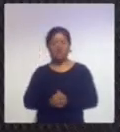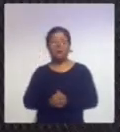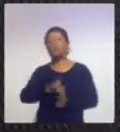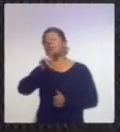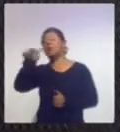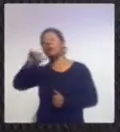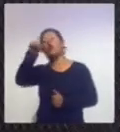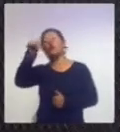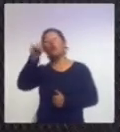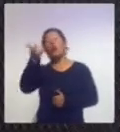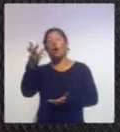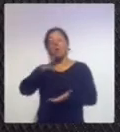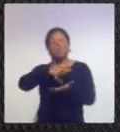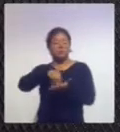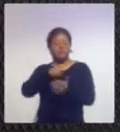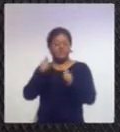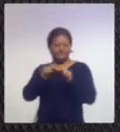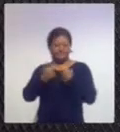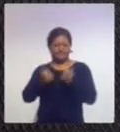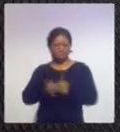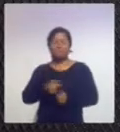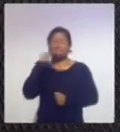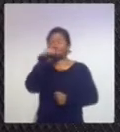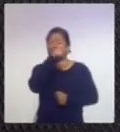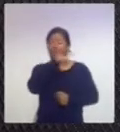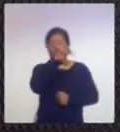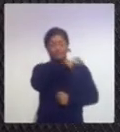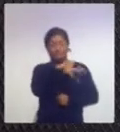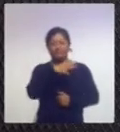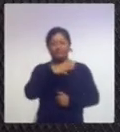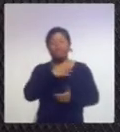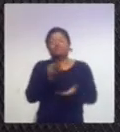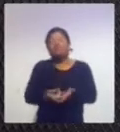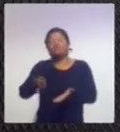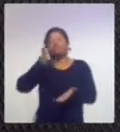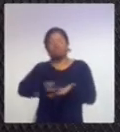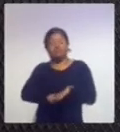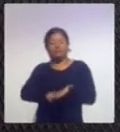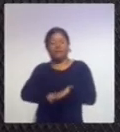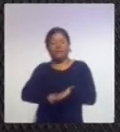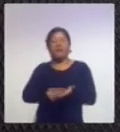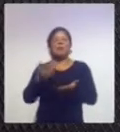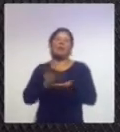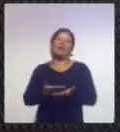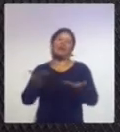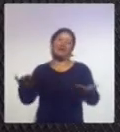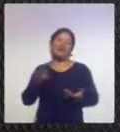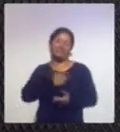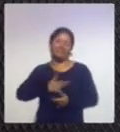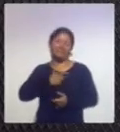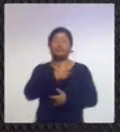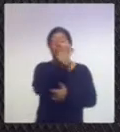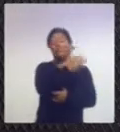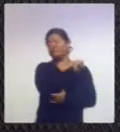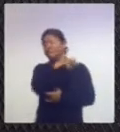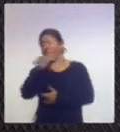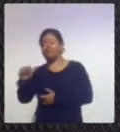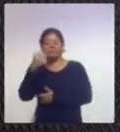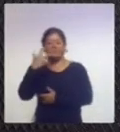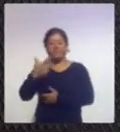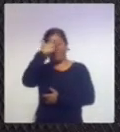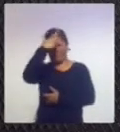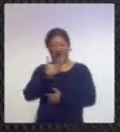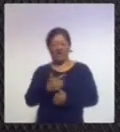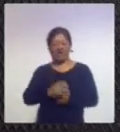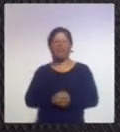en Calpulalpan, ya que el módulo de Calpulalpan se convirtió en un doble turno y ahora nos atenderá de 8 de la mañana a 8 de la noche, de